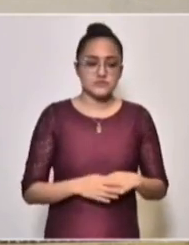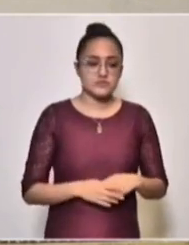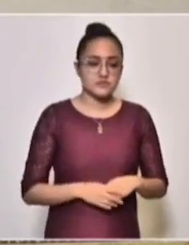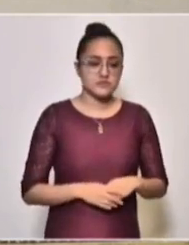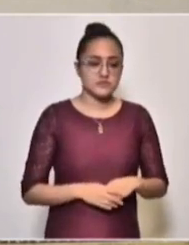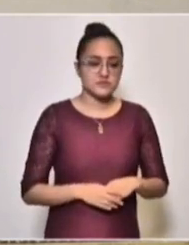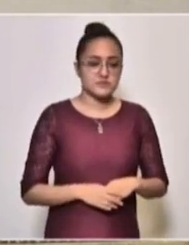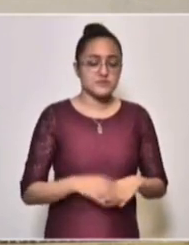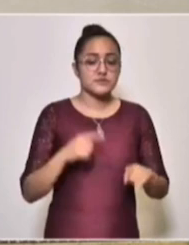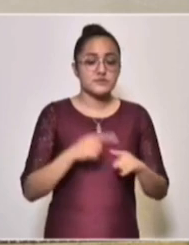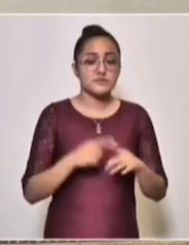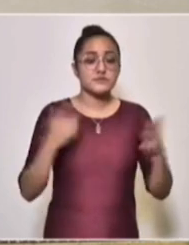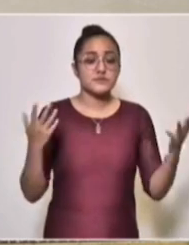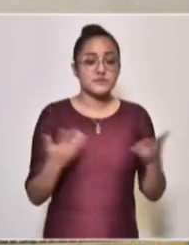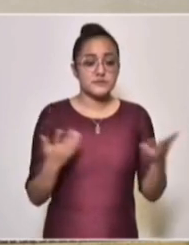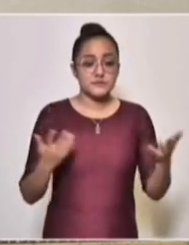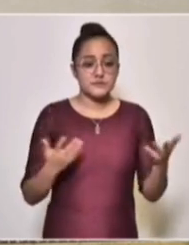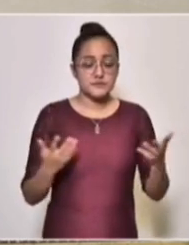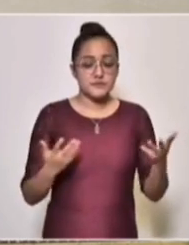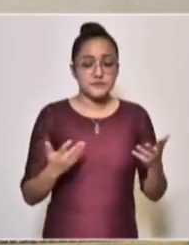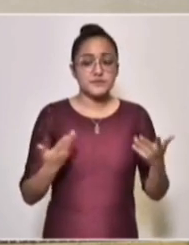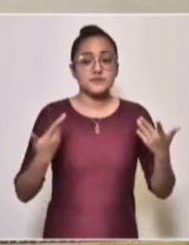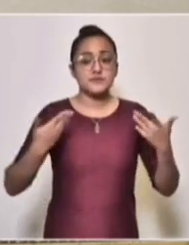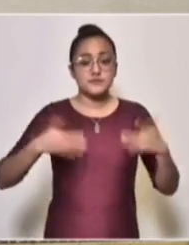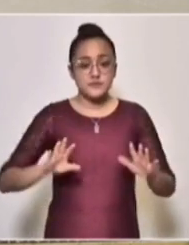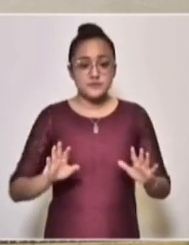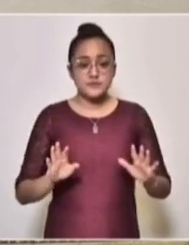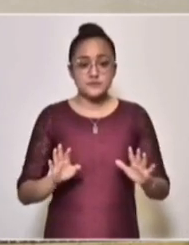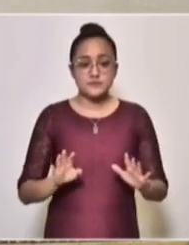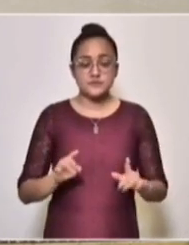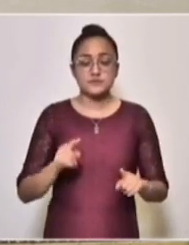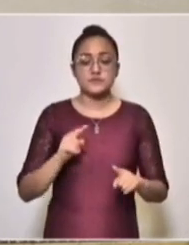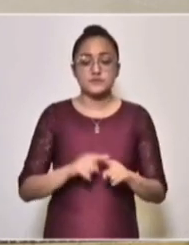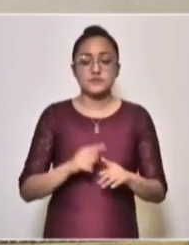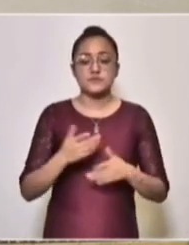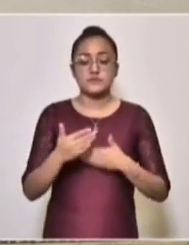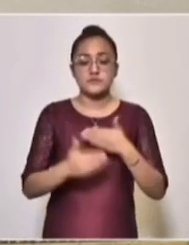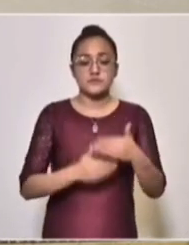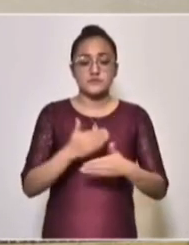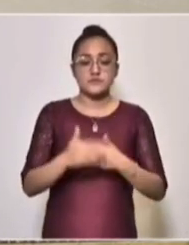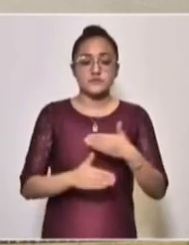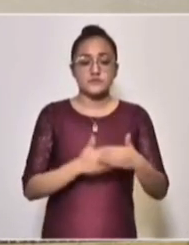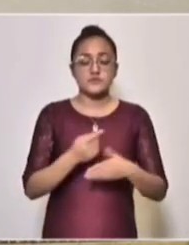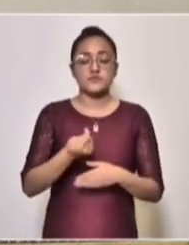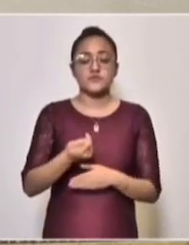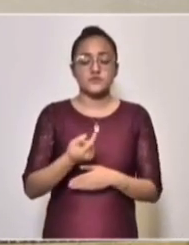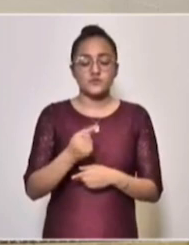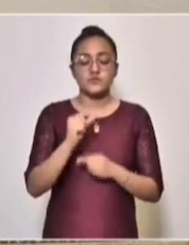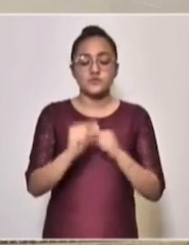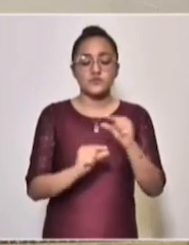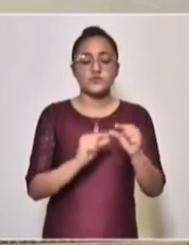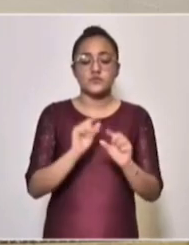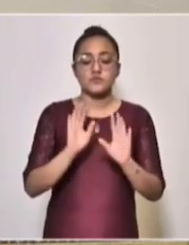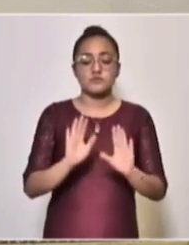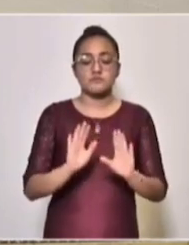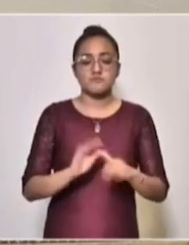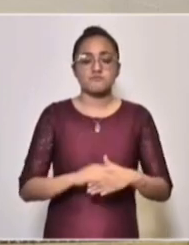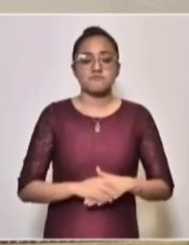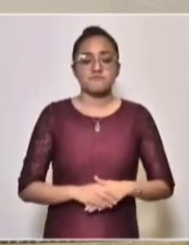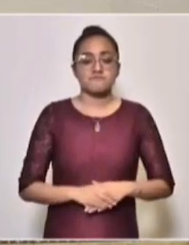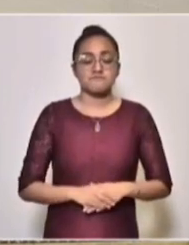es la que se lleva, la que se llevaba, pero están avanzando a cada momento, a cada